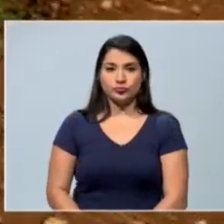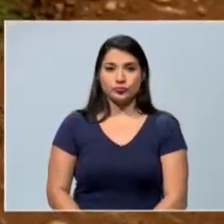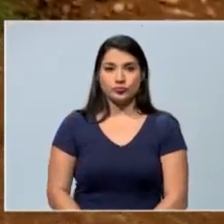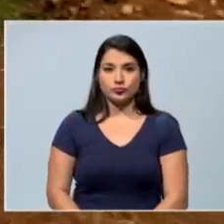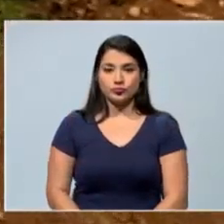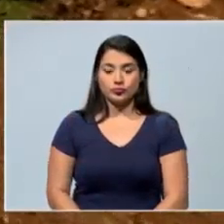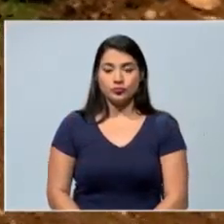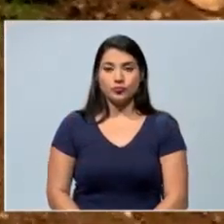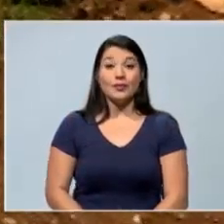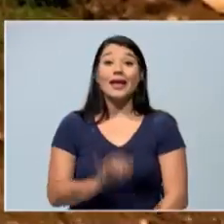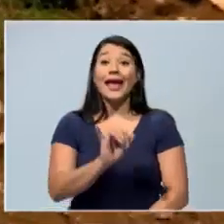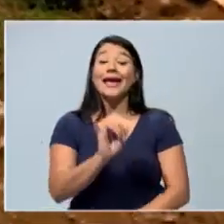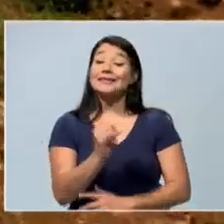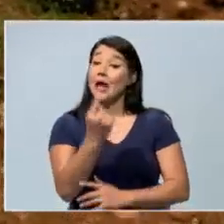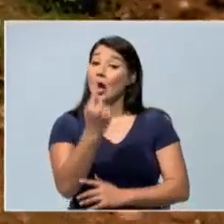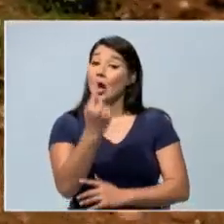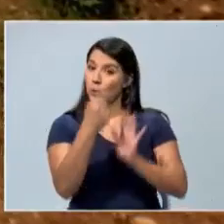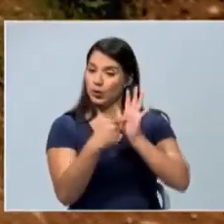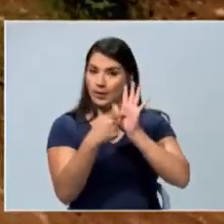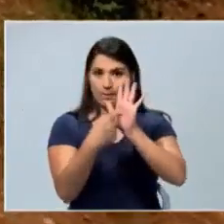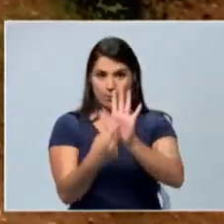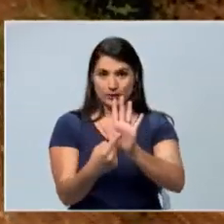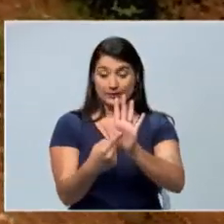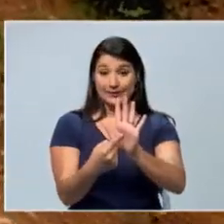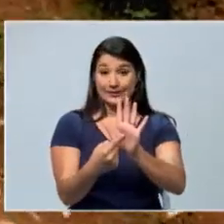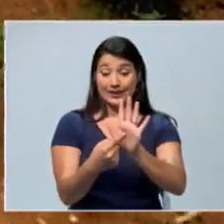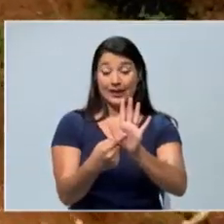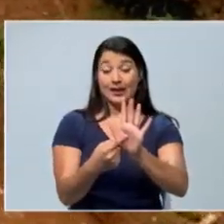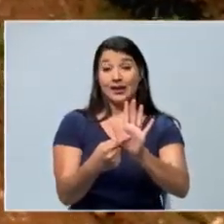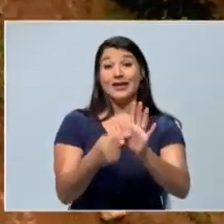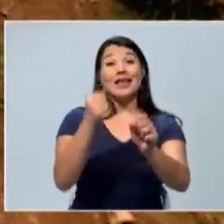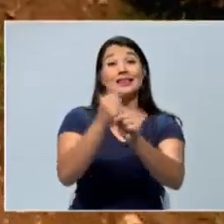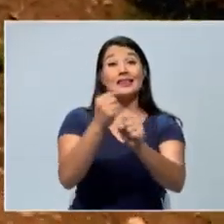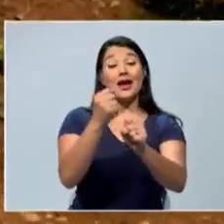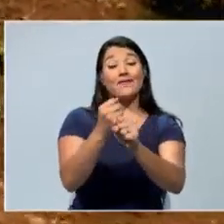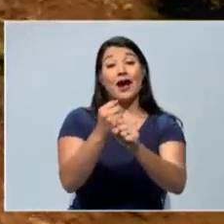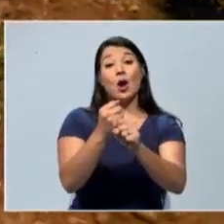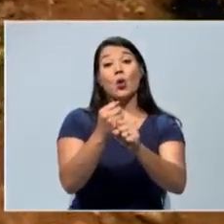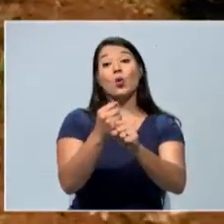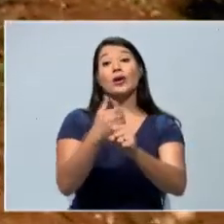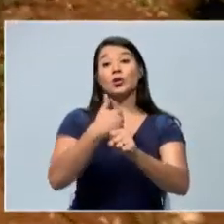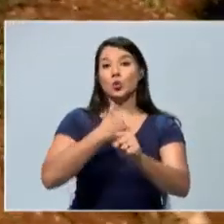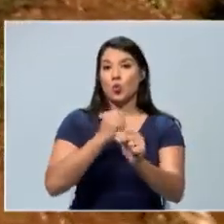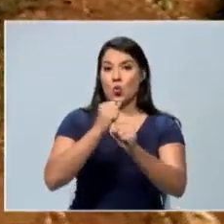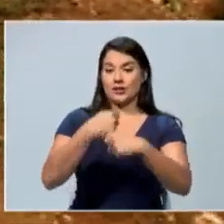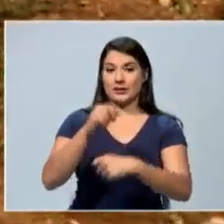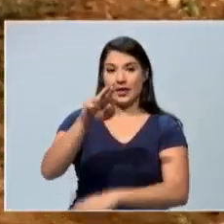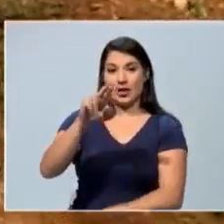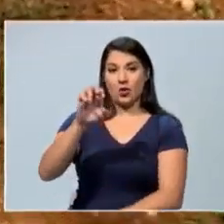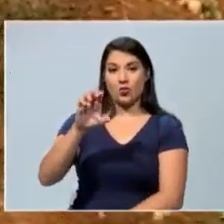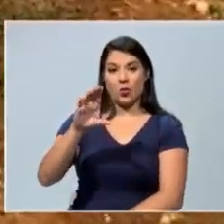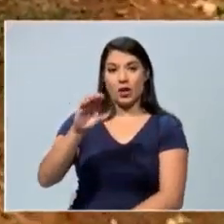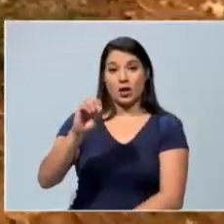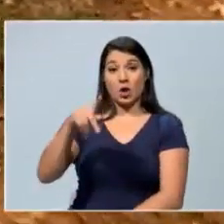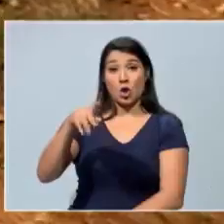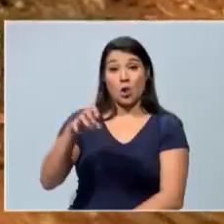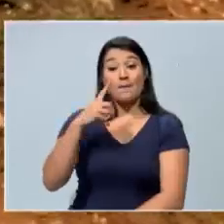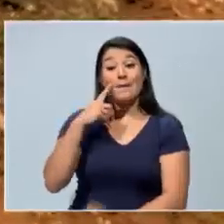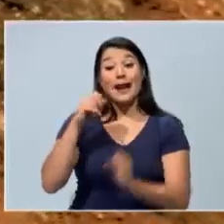Esta es solo una muestra de lo que ha tenido que diversificar Recope para poder atender la gran cantidad de